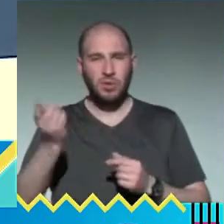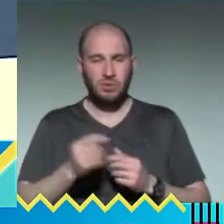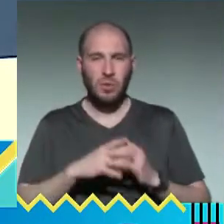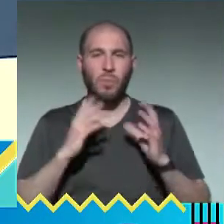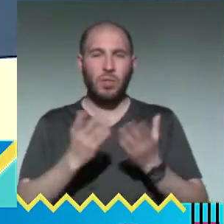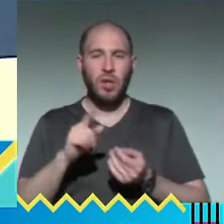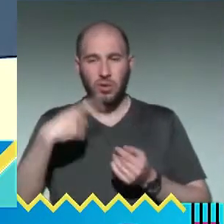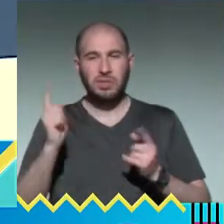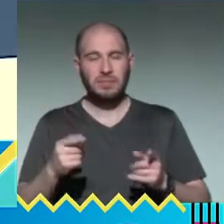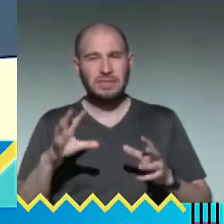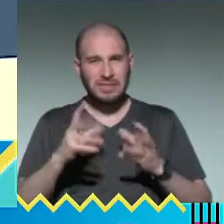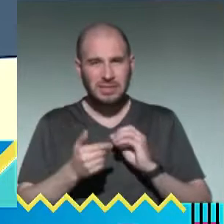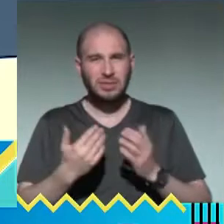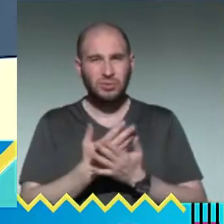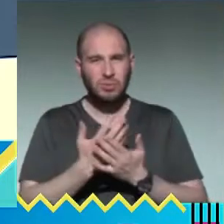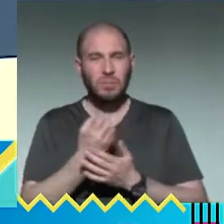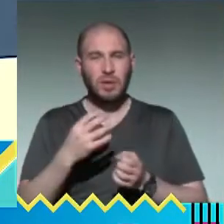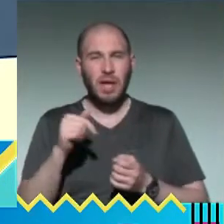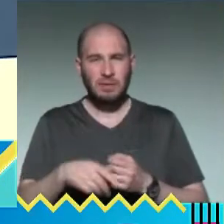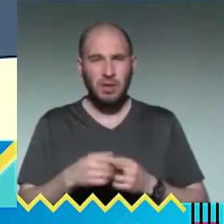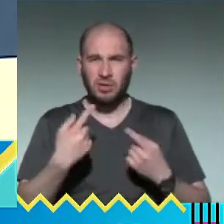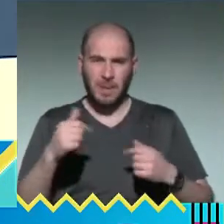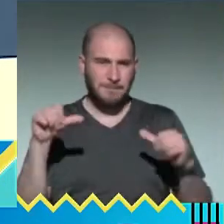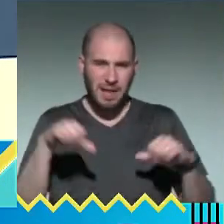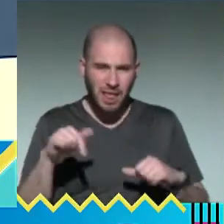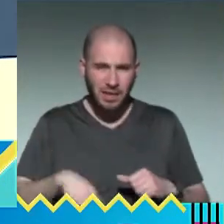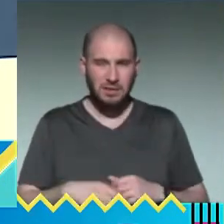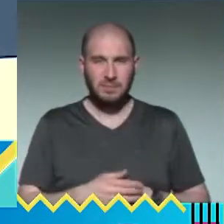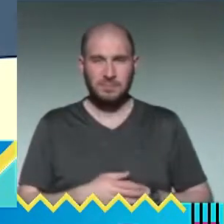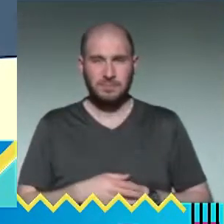mundo que también sufrió la crisis, porque ahí tenemos que preguntarnos algo hicimos mal nosotros.